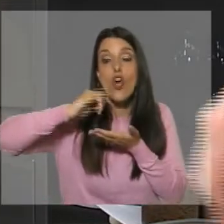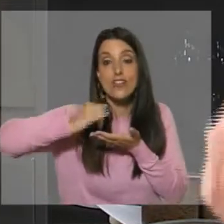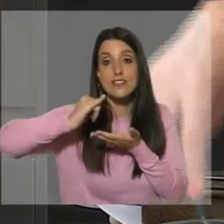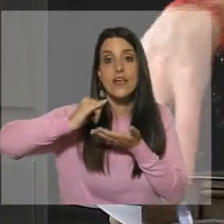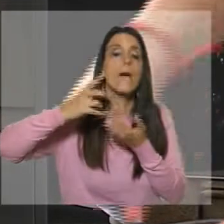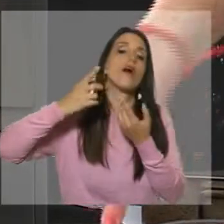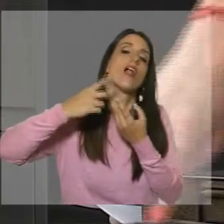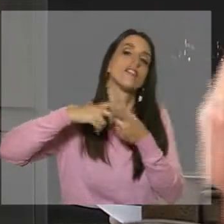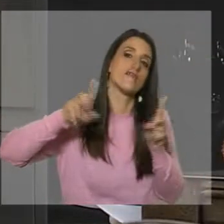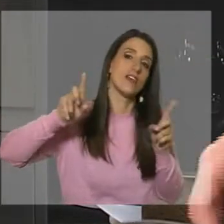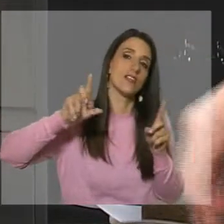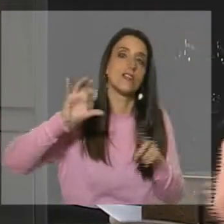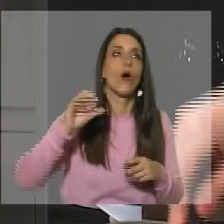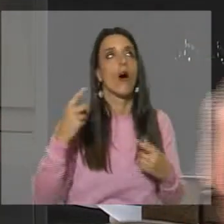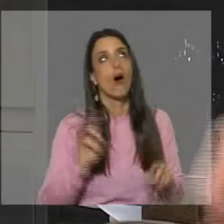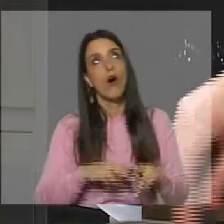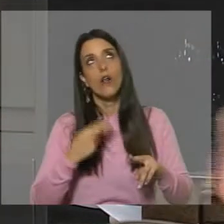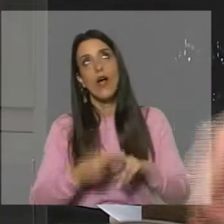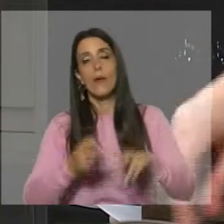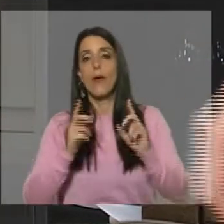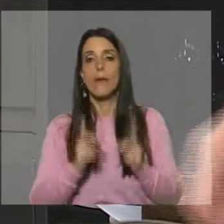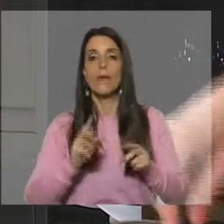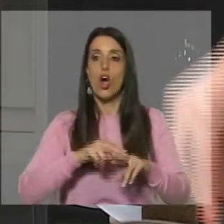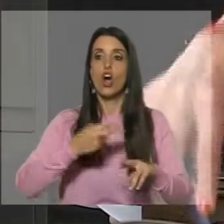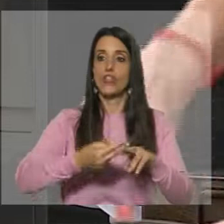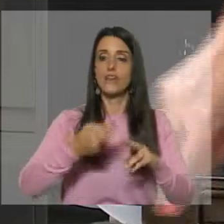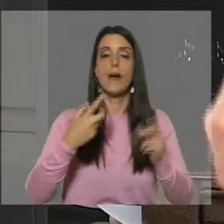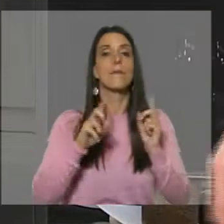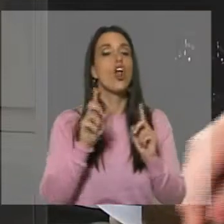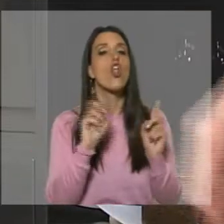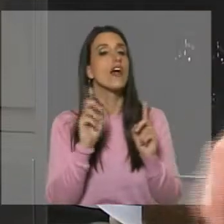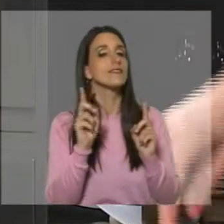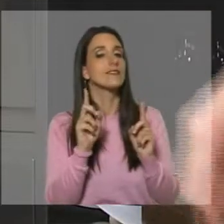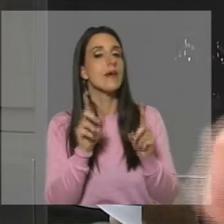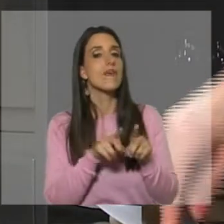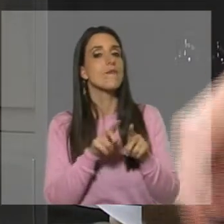que me sucede. Seba va a decir otra, ¿eh? Otra vez arroz. No, otra remolacha. Pero no es lo mismo lo